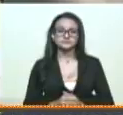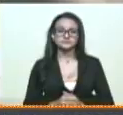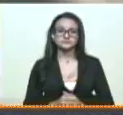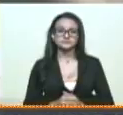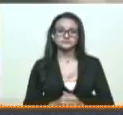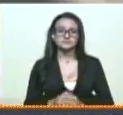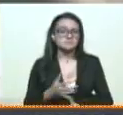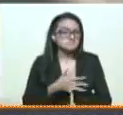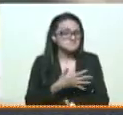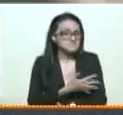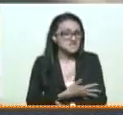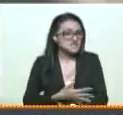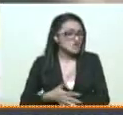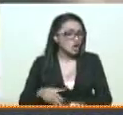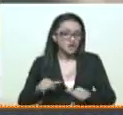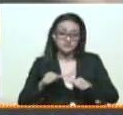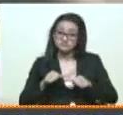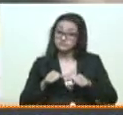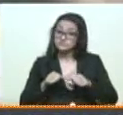Millones seguirán